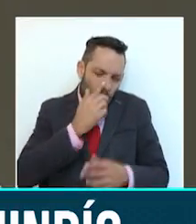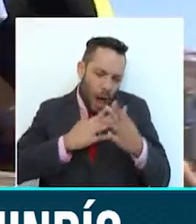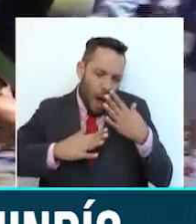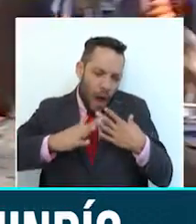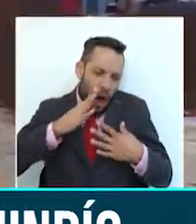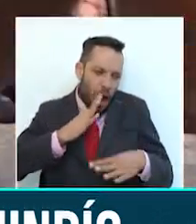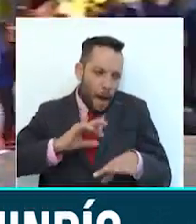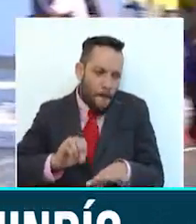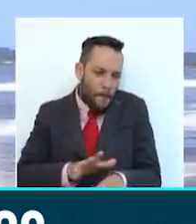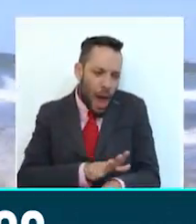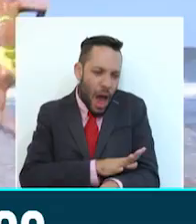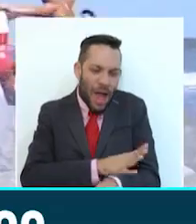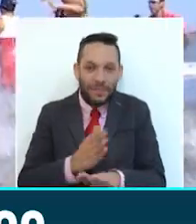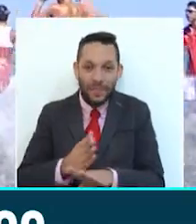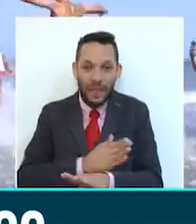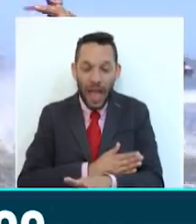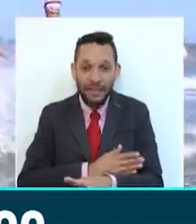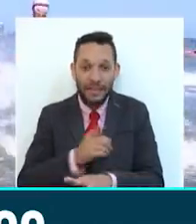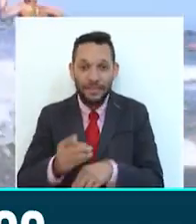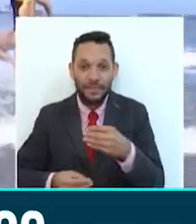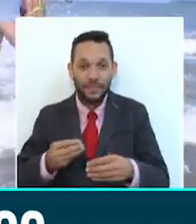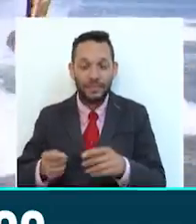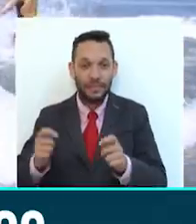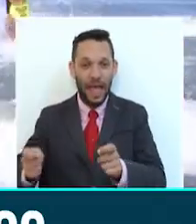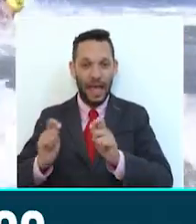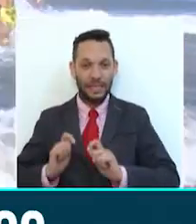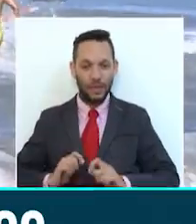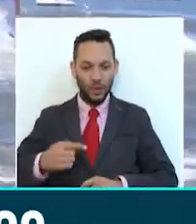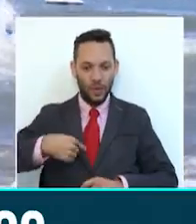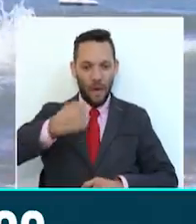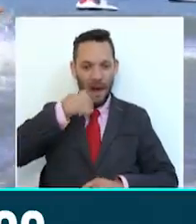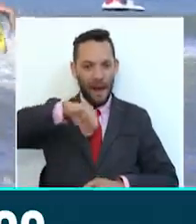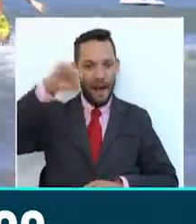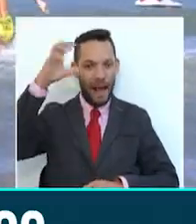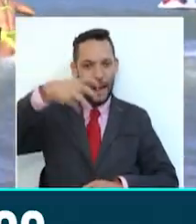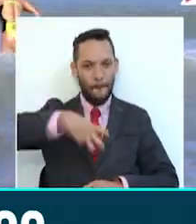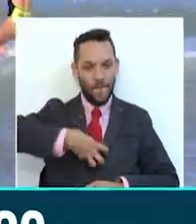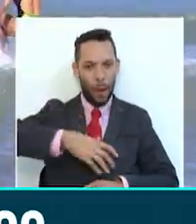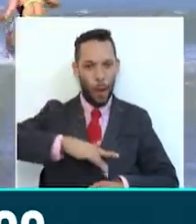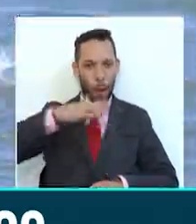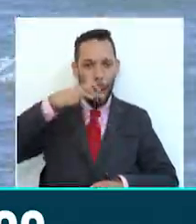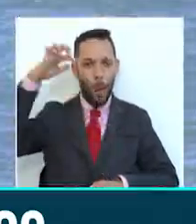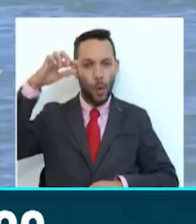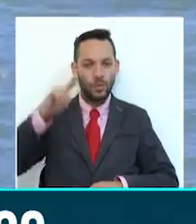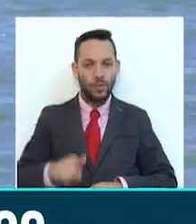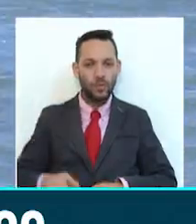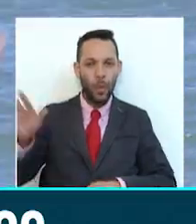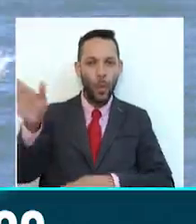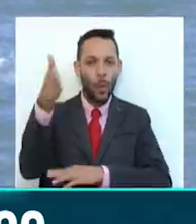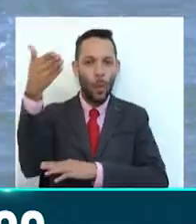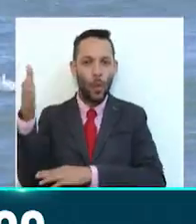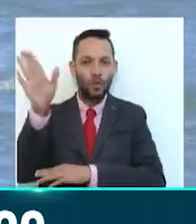años poder representar de nuevo a mi departamento. Estuve dos Juegos Nacionales por